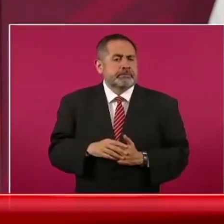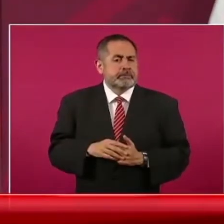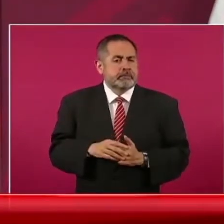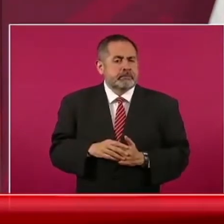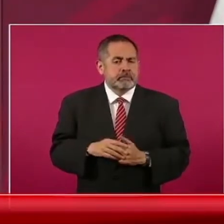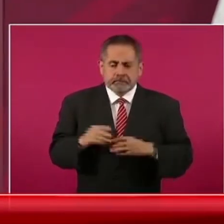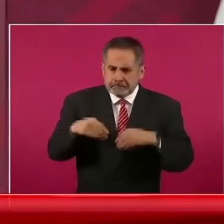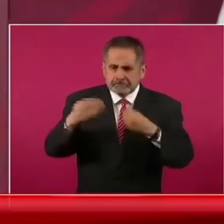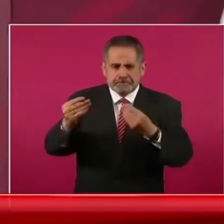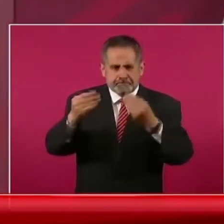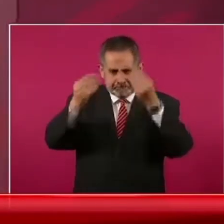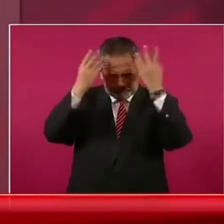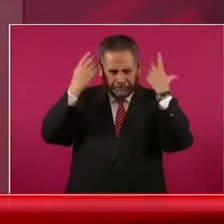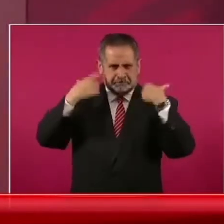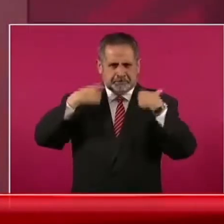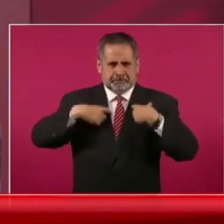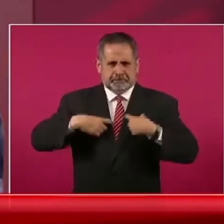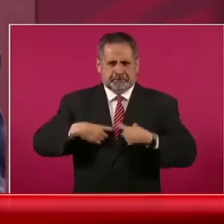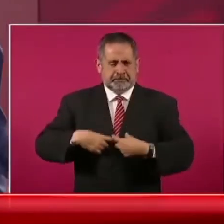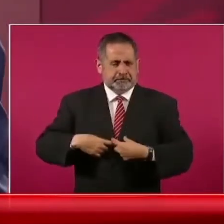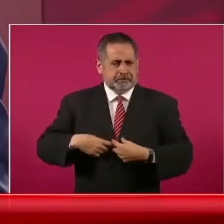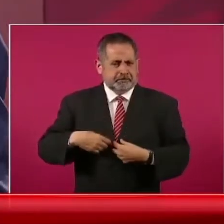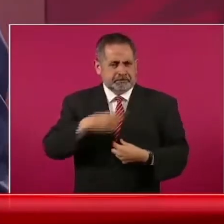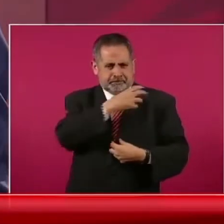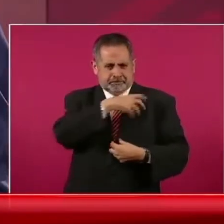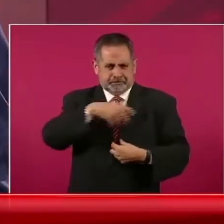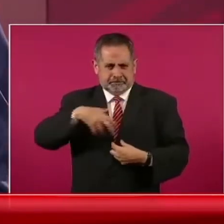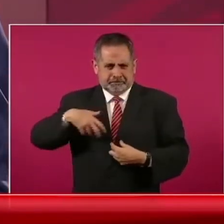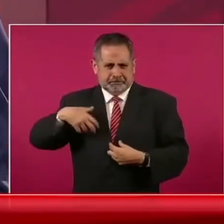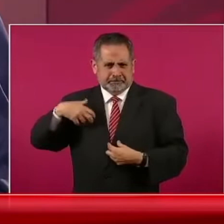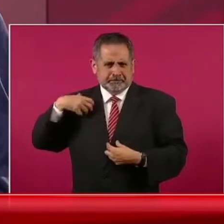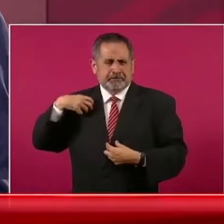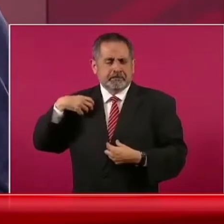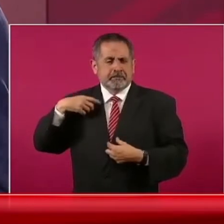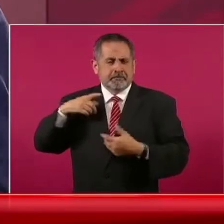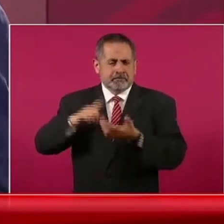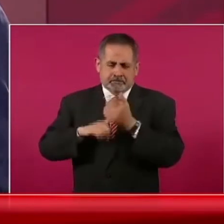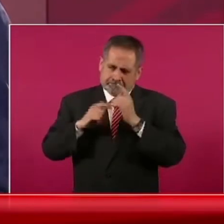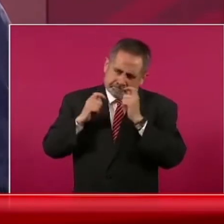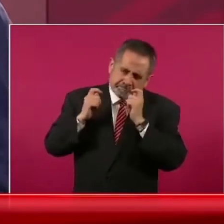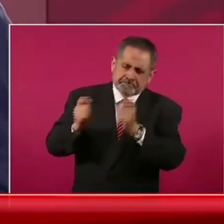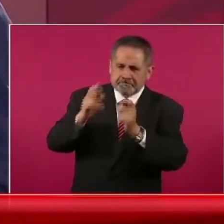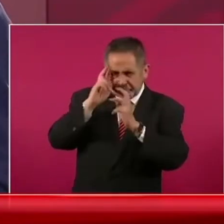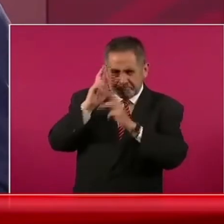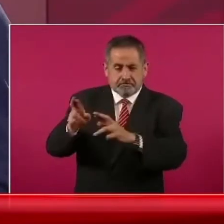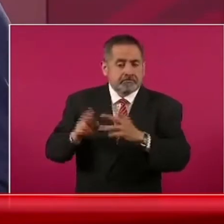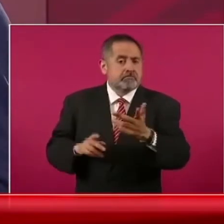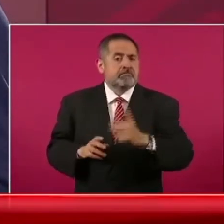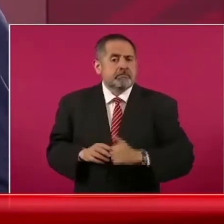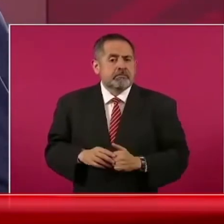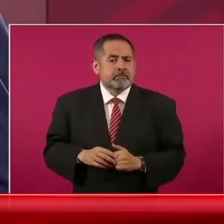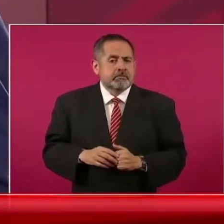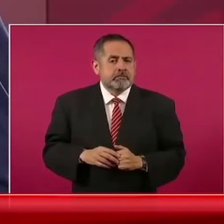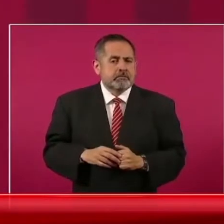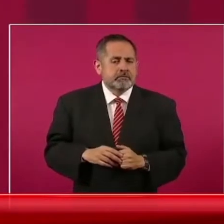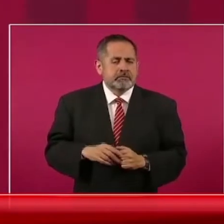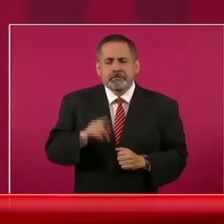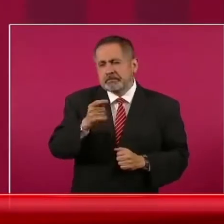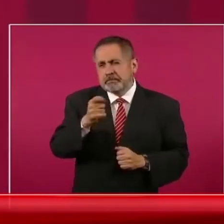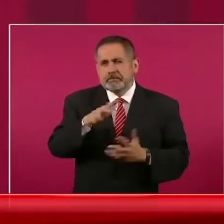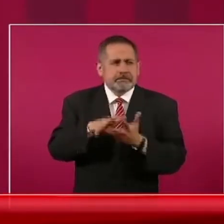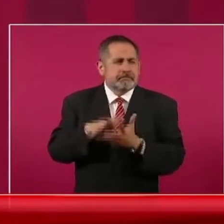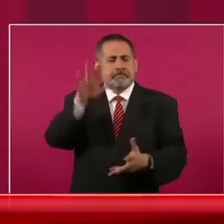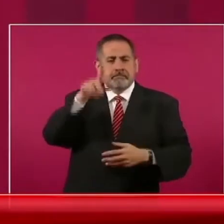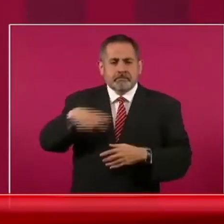le ponen a uno un collar pero casi en todas